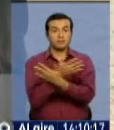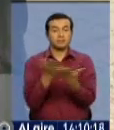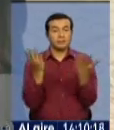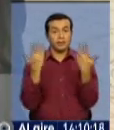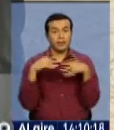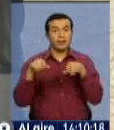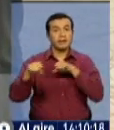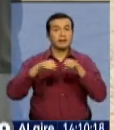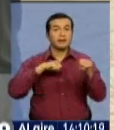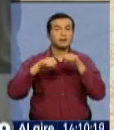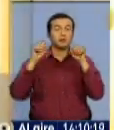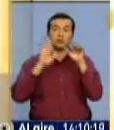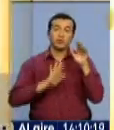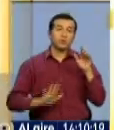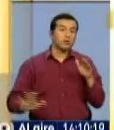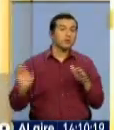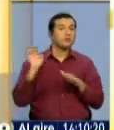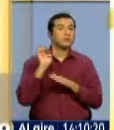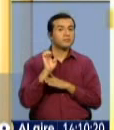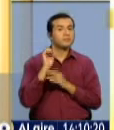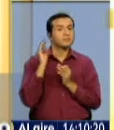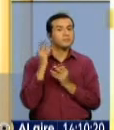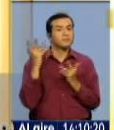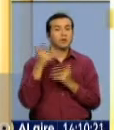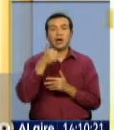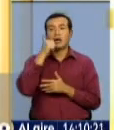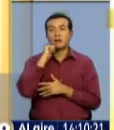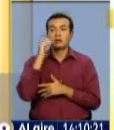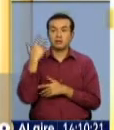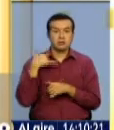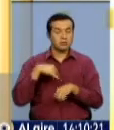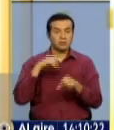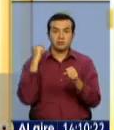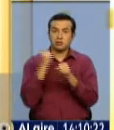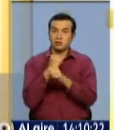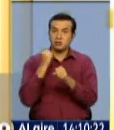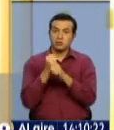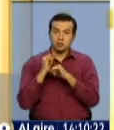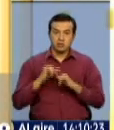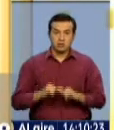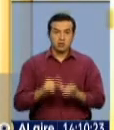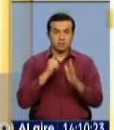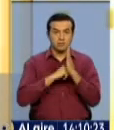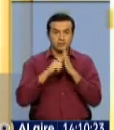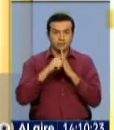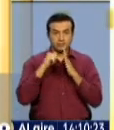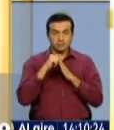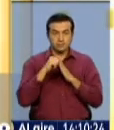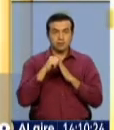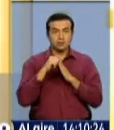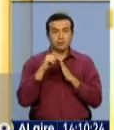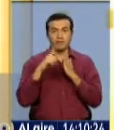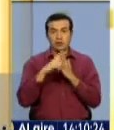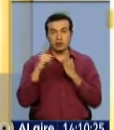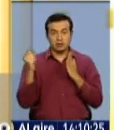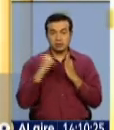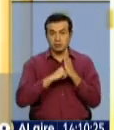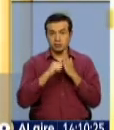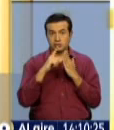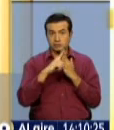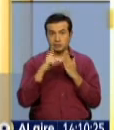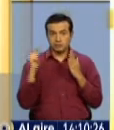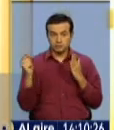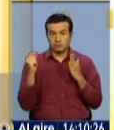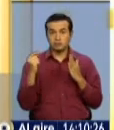realizando gestiones a nivel nacional. Y de hecho, desde ayer estamos trabajando en las gestiones ante el Ministerio de Finanzas,